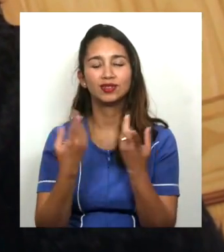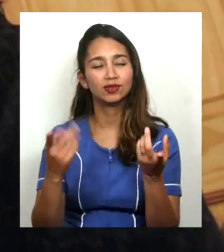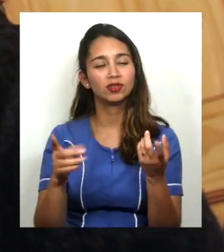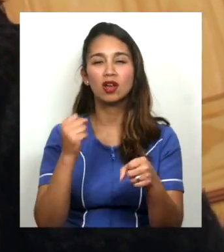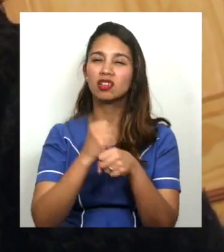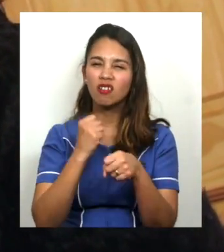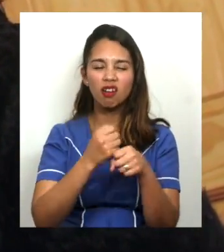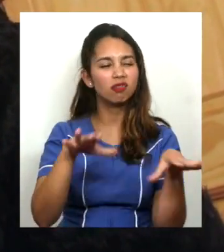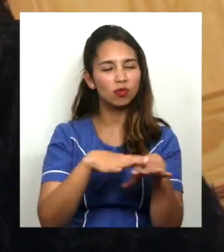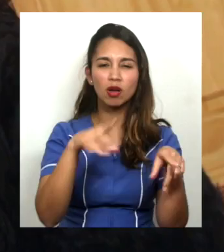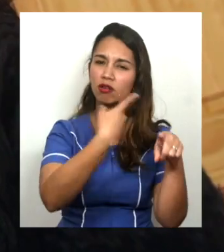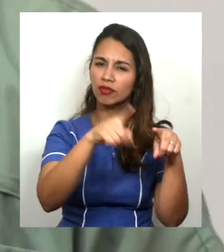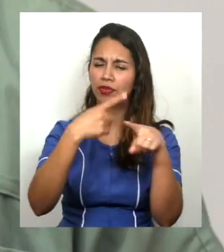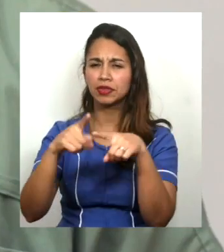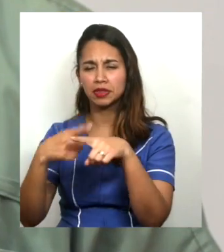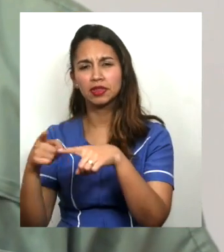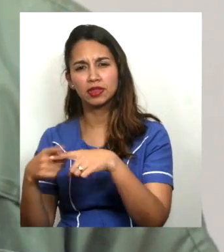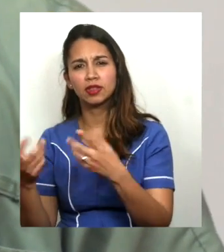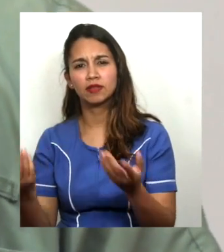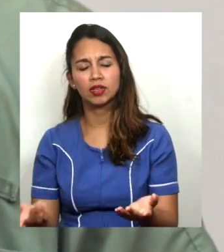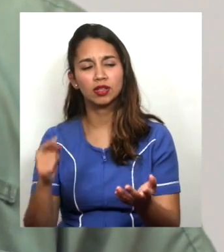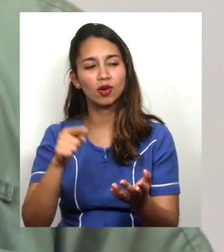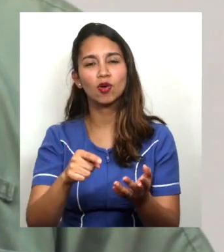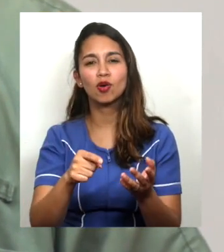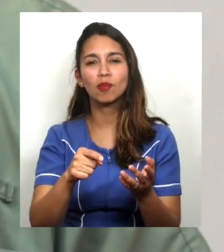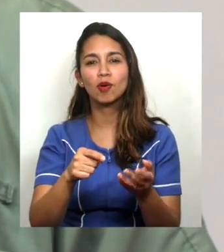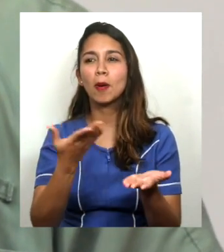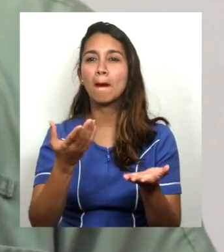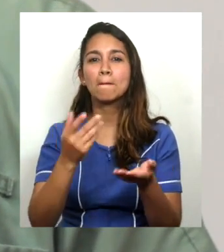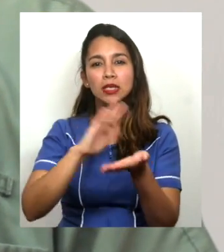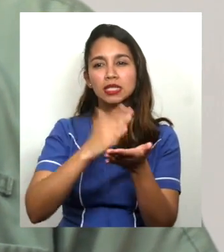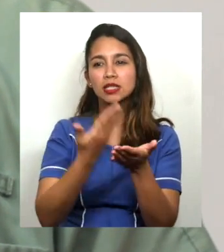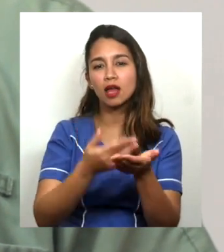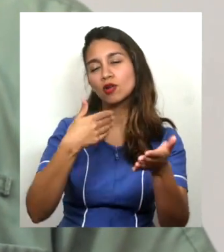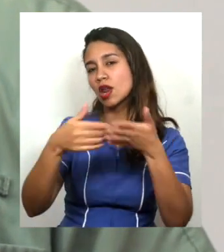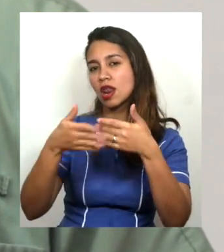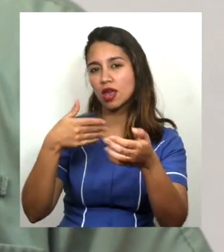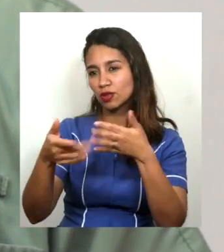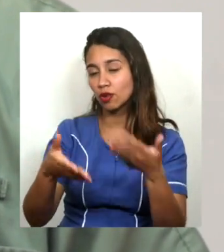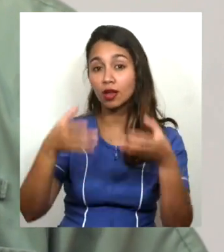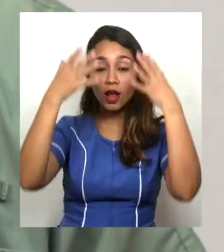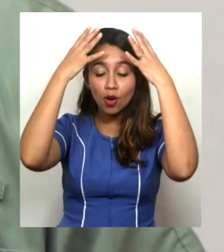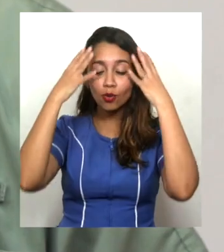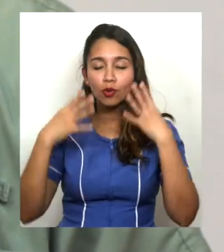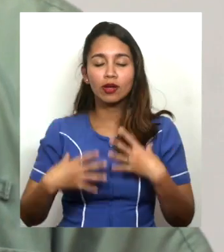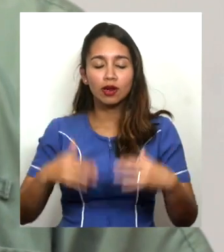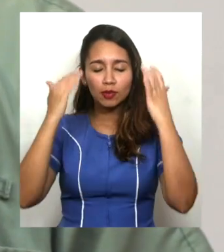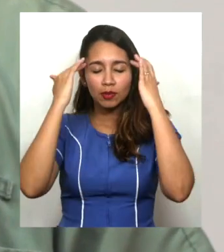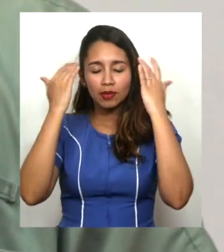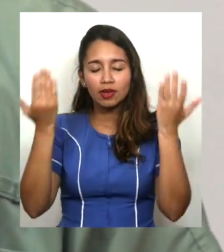Realizamos múltiples trabajos, especialmente con esta dirección desde las terapias naturales, con un enfoque, cierto,